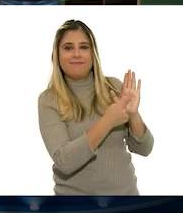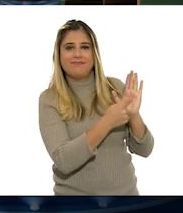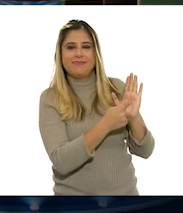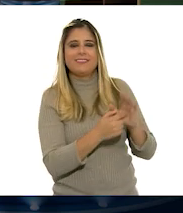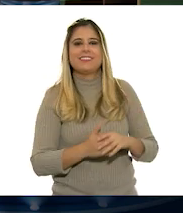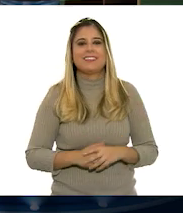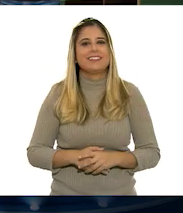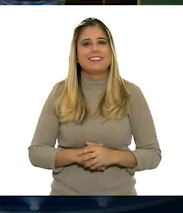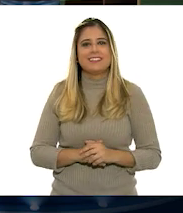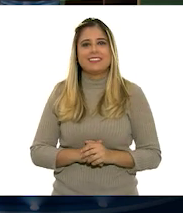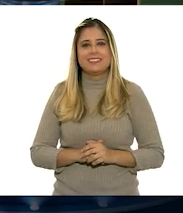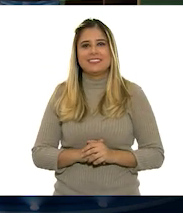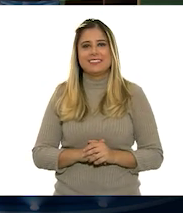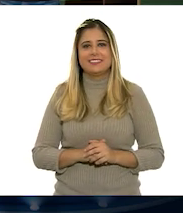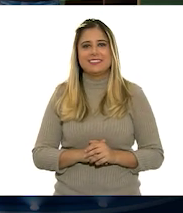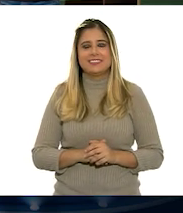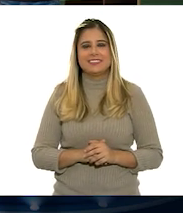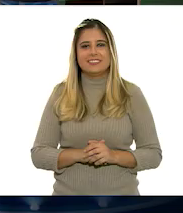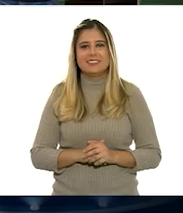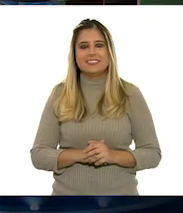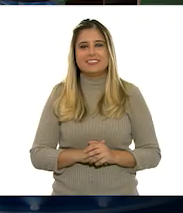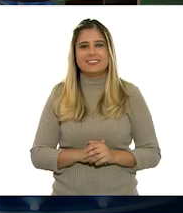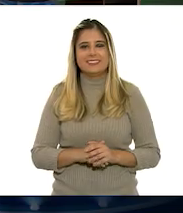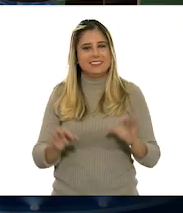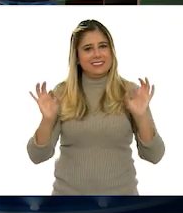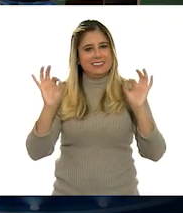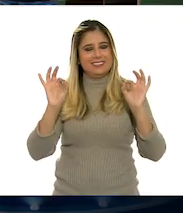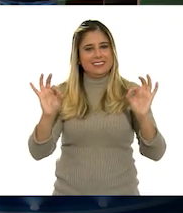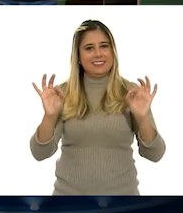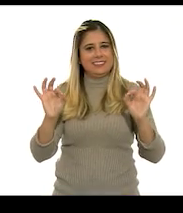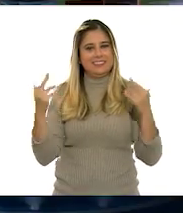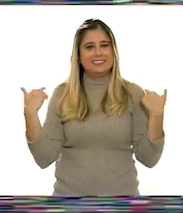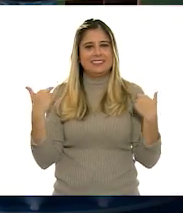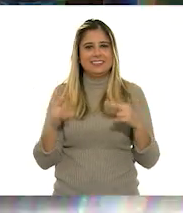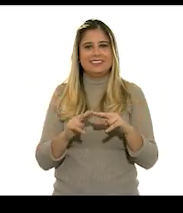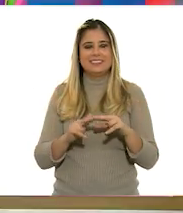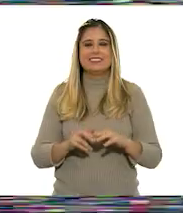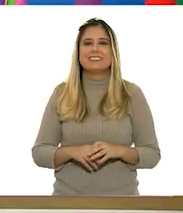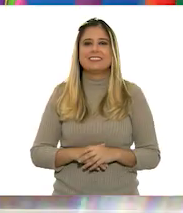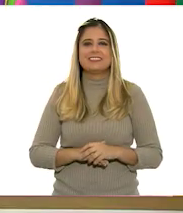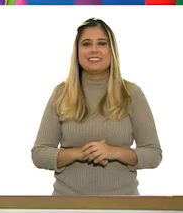bueno. Listo. Ahora sí, profesor.